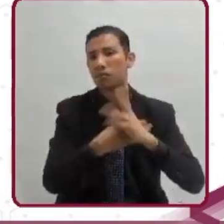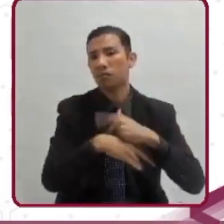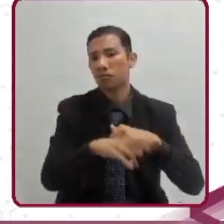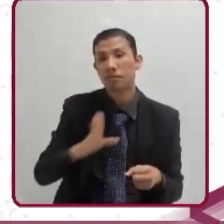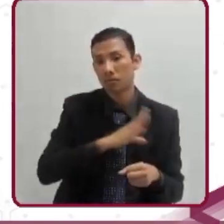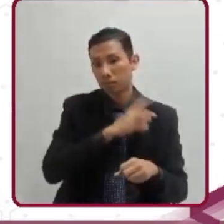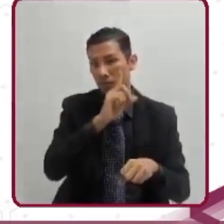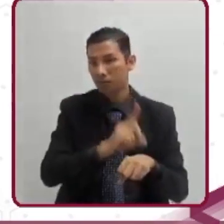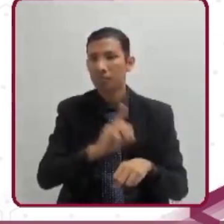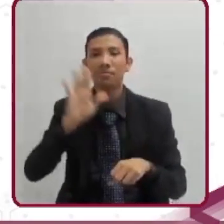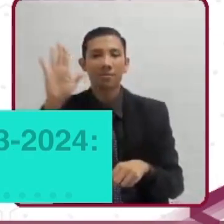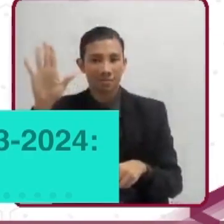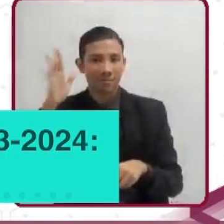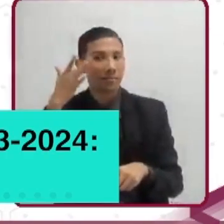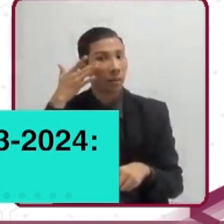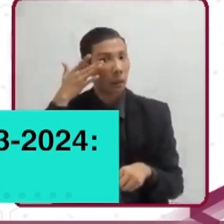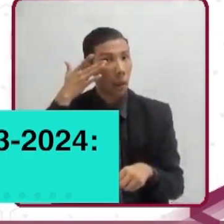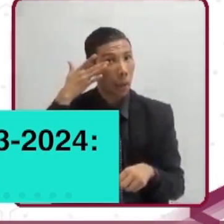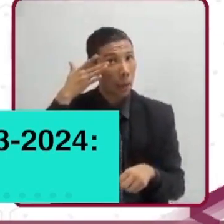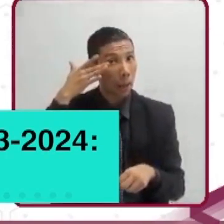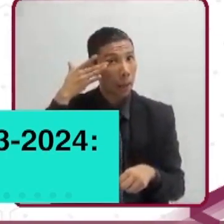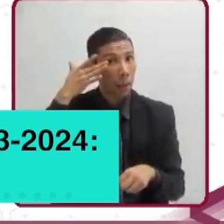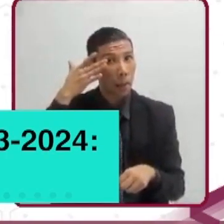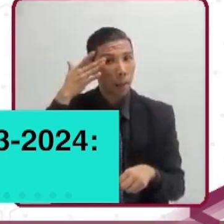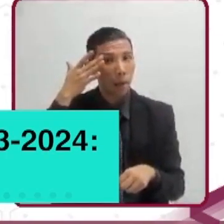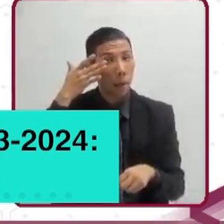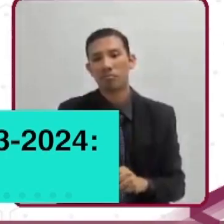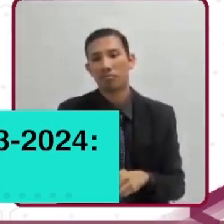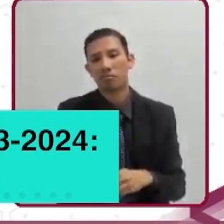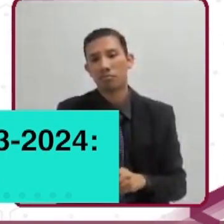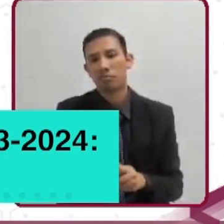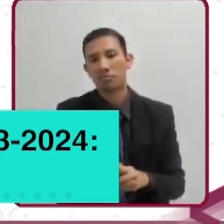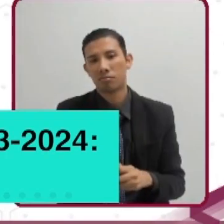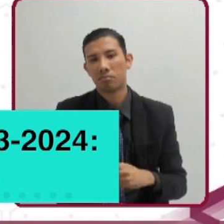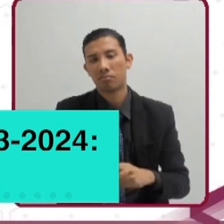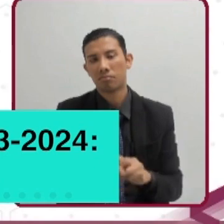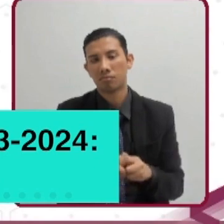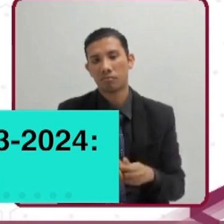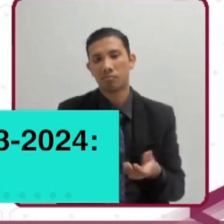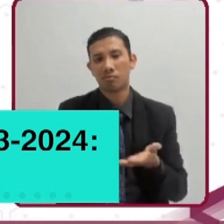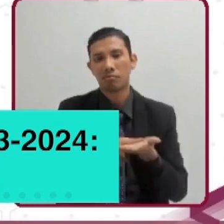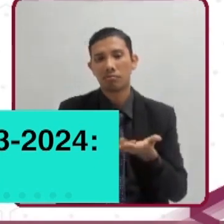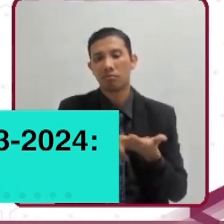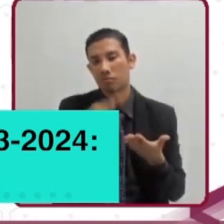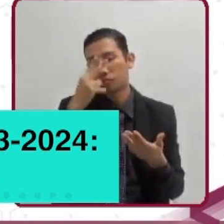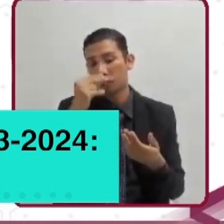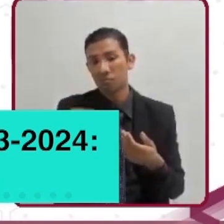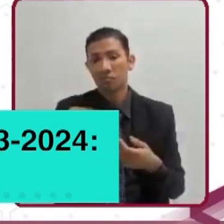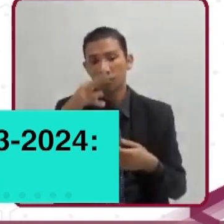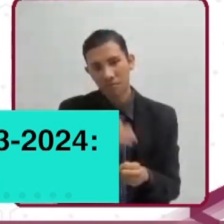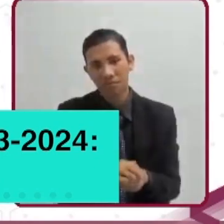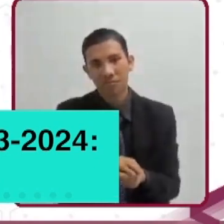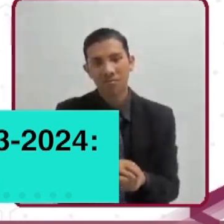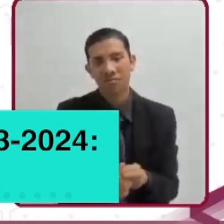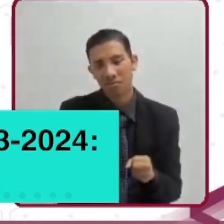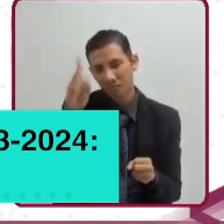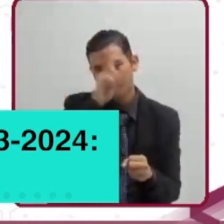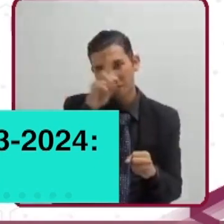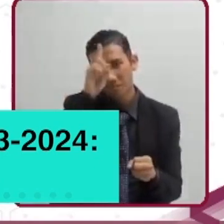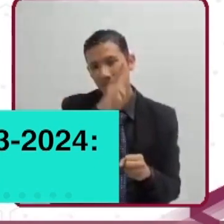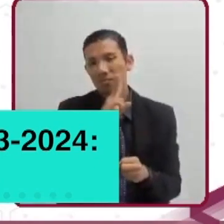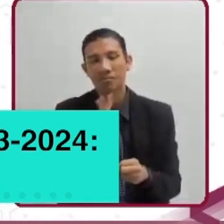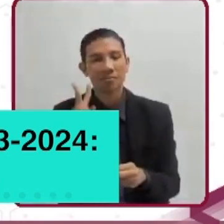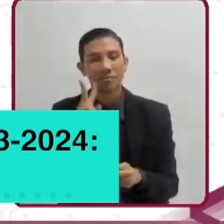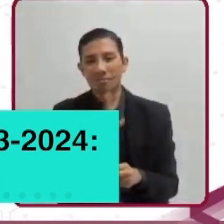2023-2024 y realizar los cambios que se pudieran generar por la reforma a la ley electoral, al concluir este miércoles los trabajos